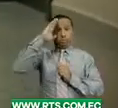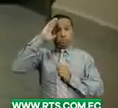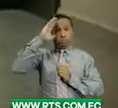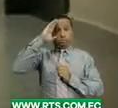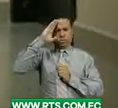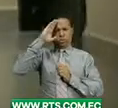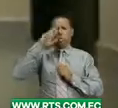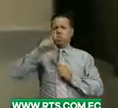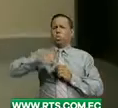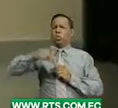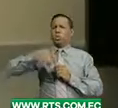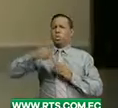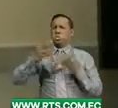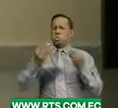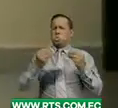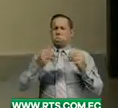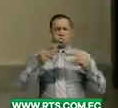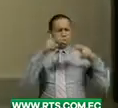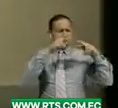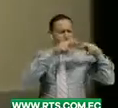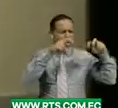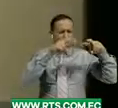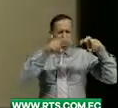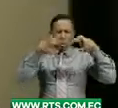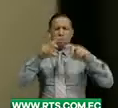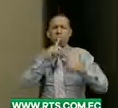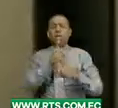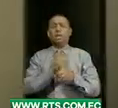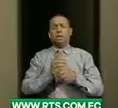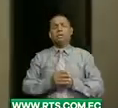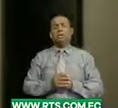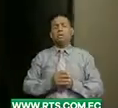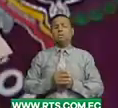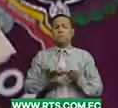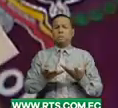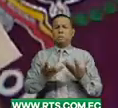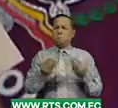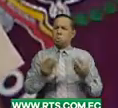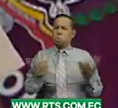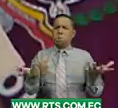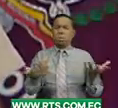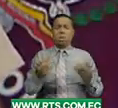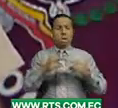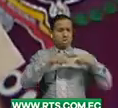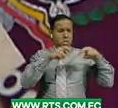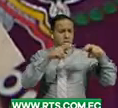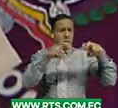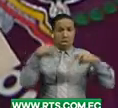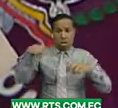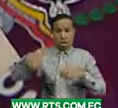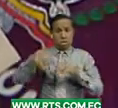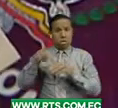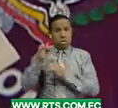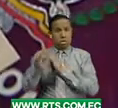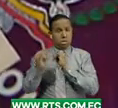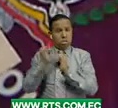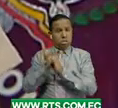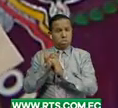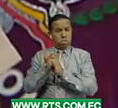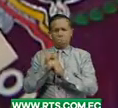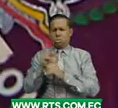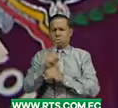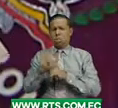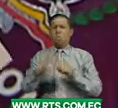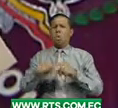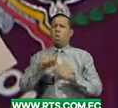que profundizar. Muchos casos que paralelamente no son solo investigados dentro de la institución. También a veces hay denuncias que están en